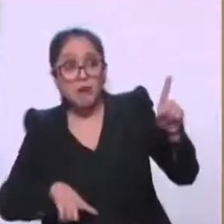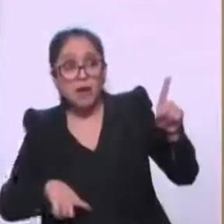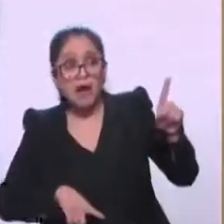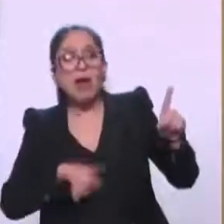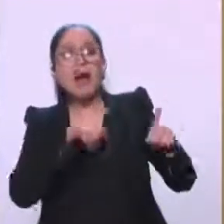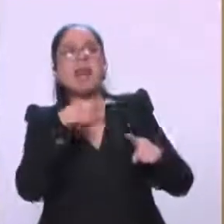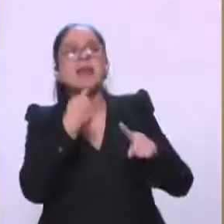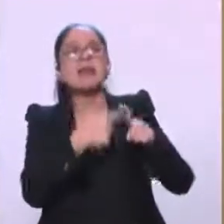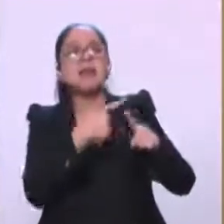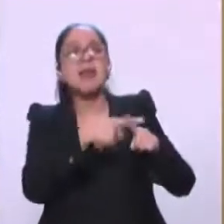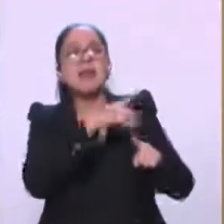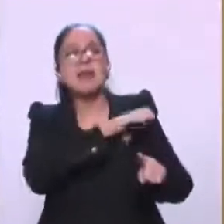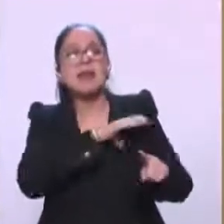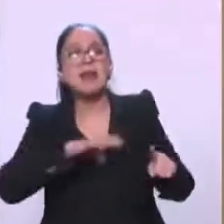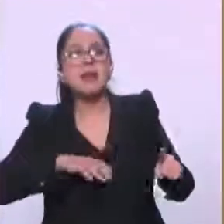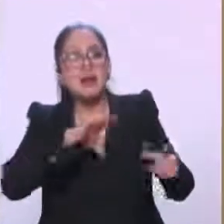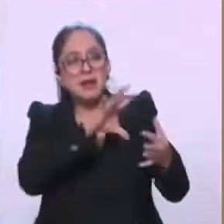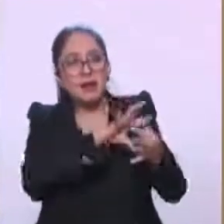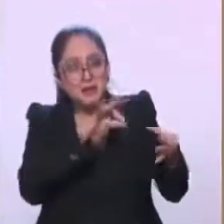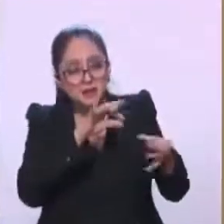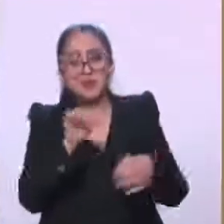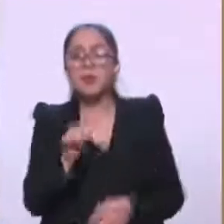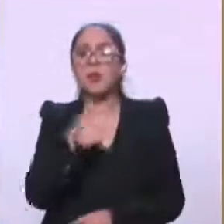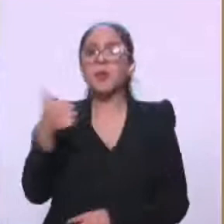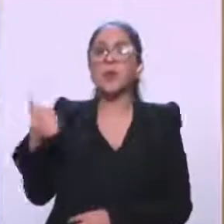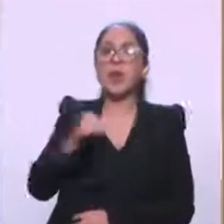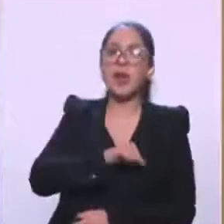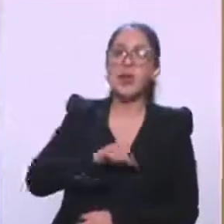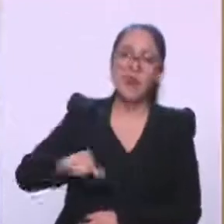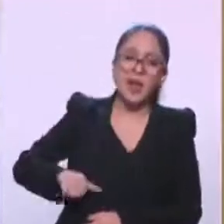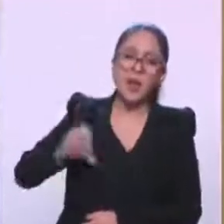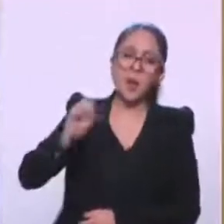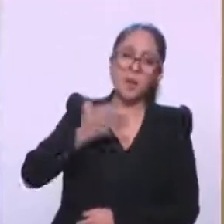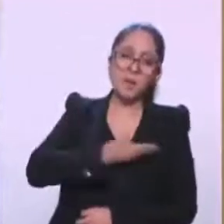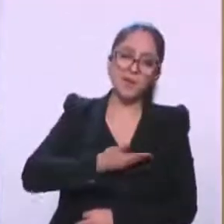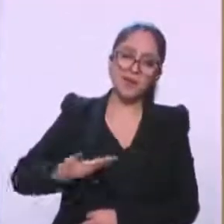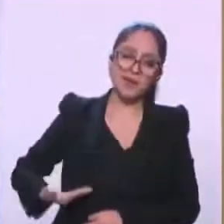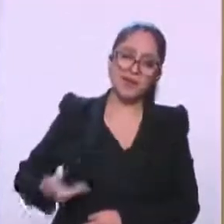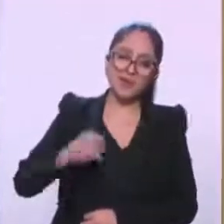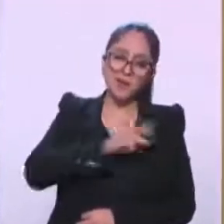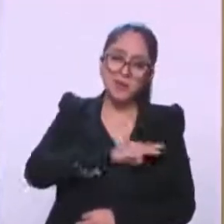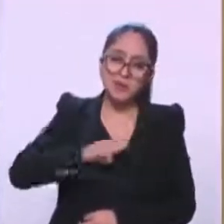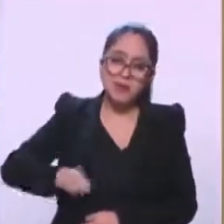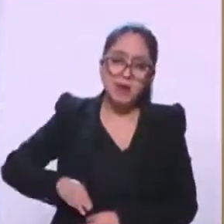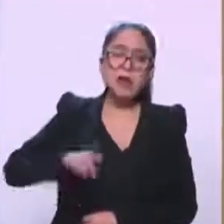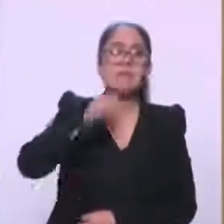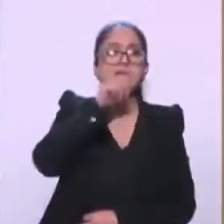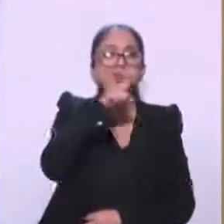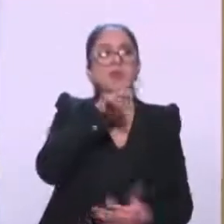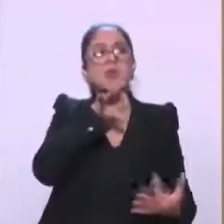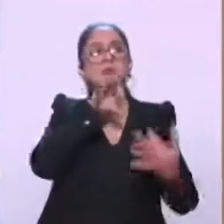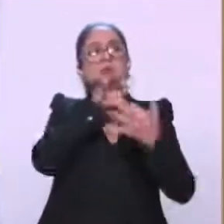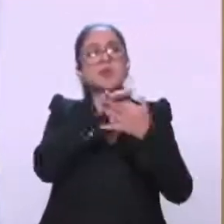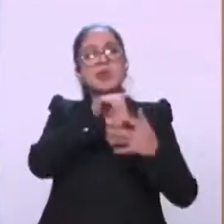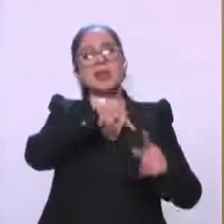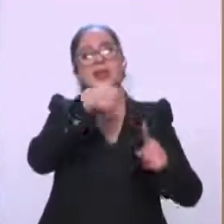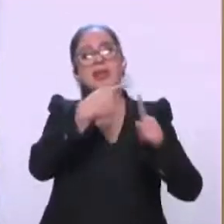tengan alcaldías o presidencias municipales van a depender mucho igual de esos candidatos, y los que